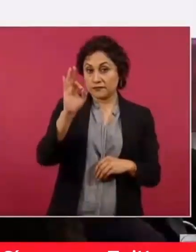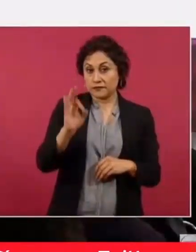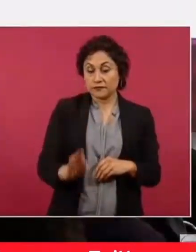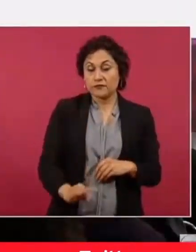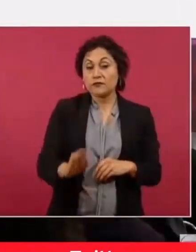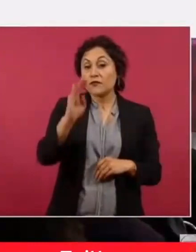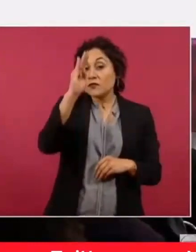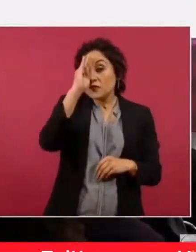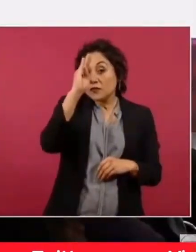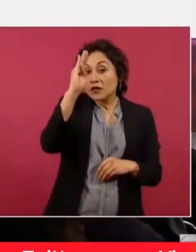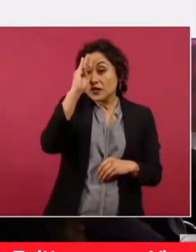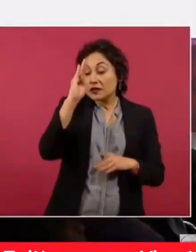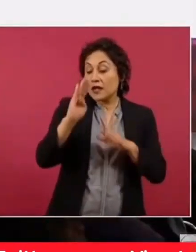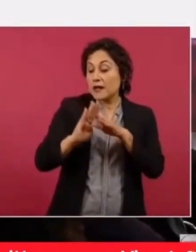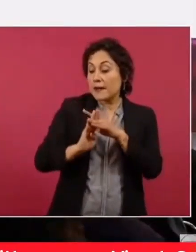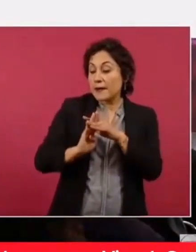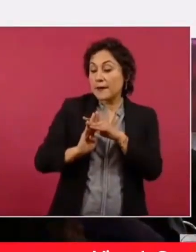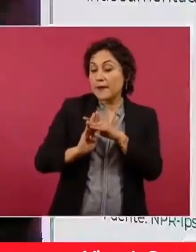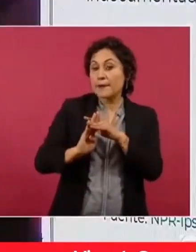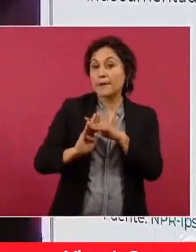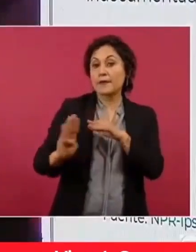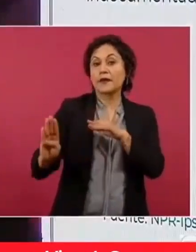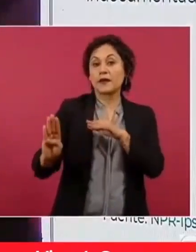39% en total.